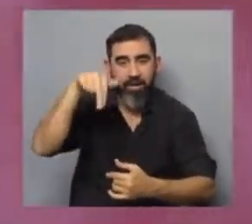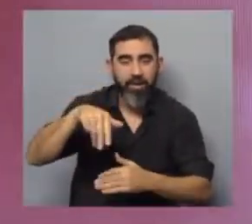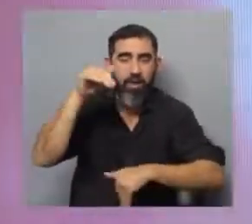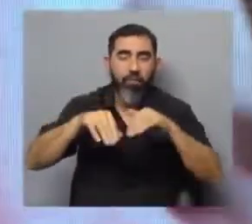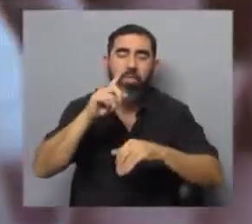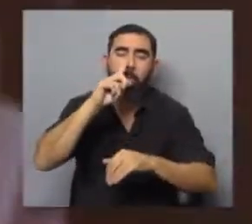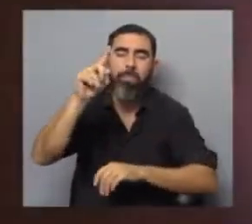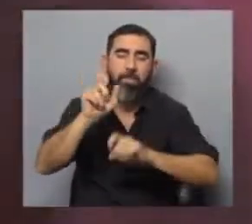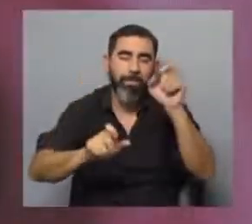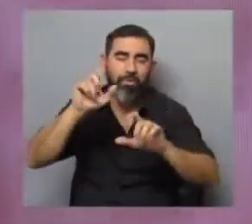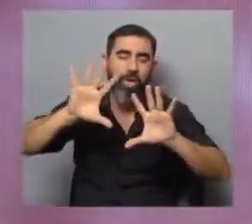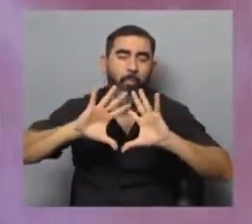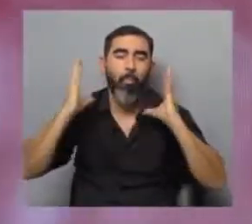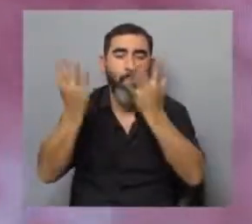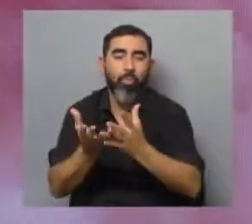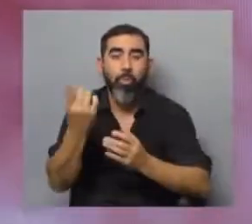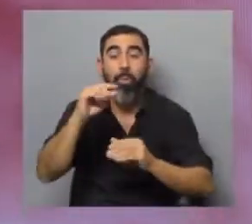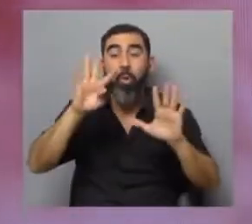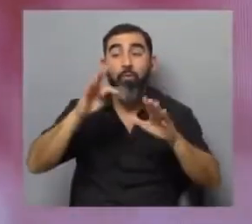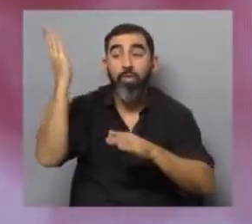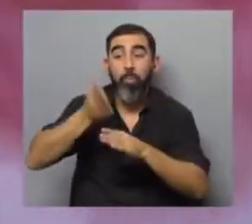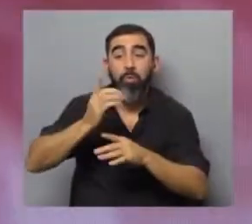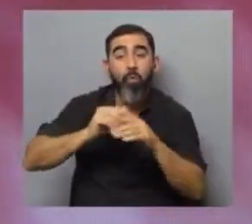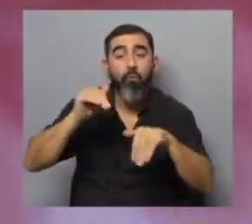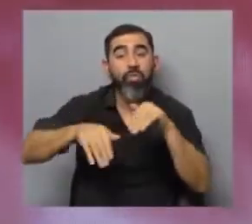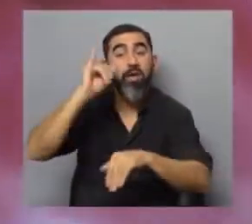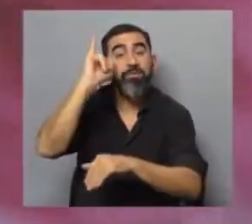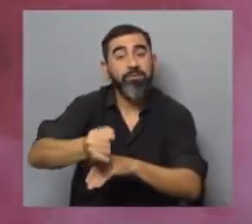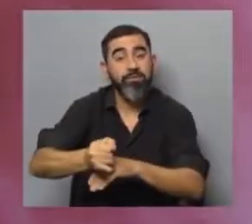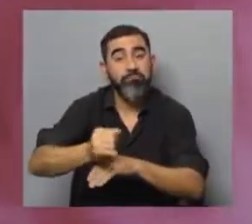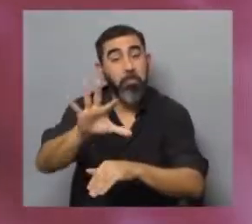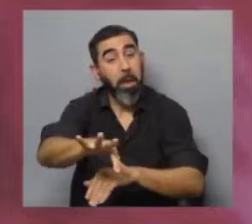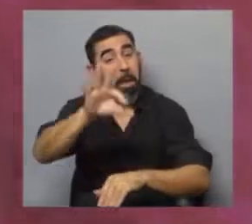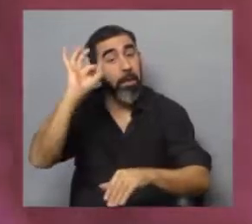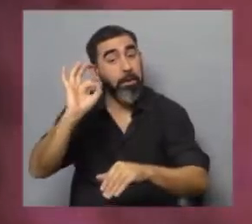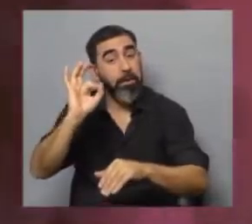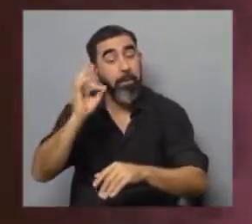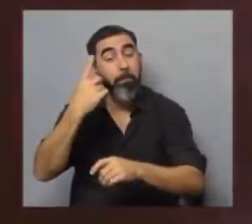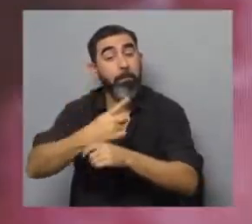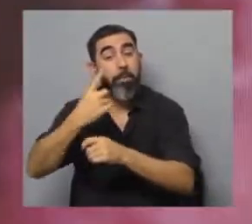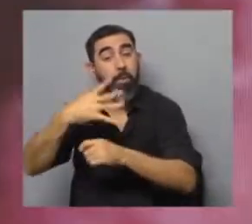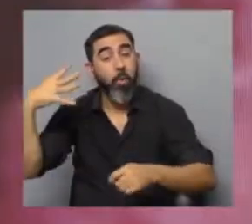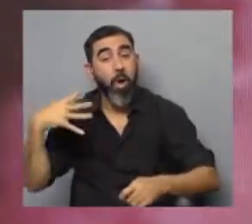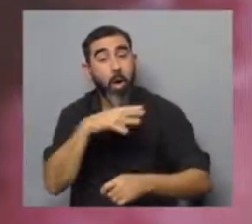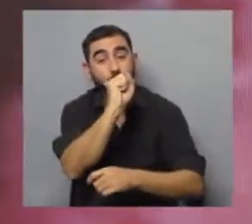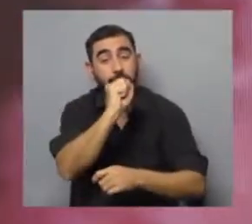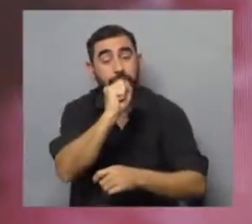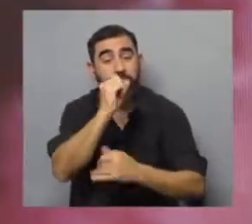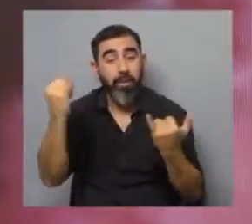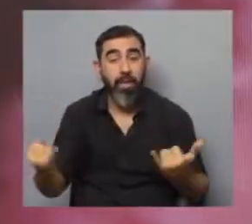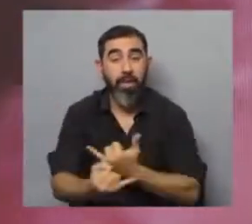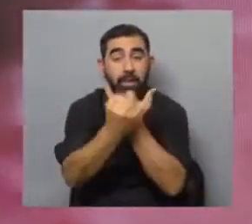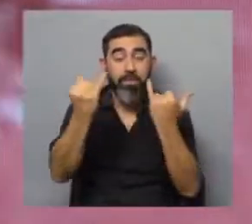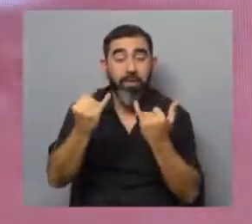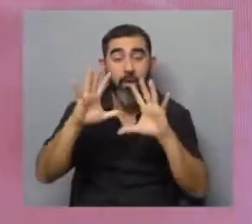yo, 1000 personas en todo el mundo, pero el 90% que sí, y se decretó que el 1 de agosto de